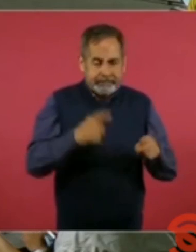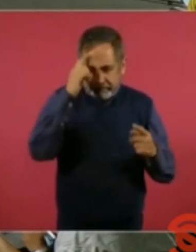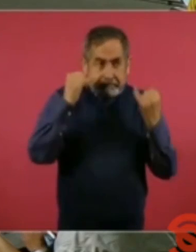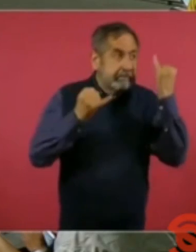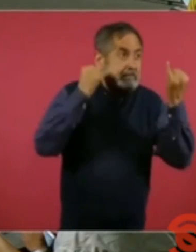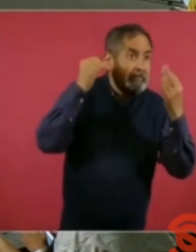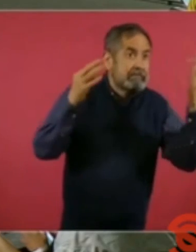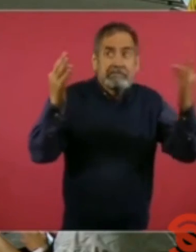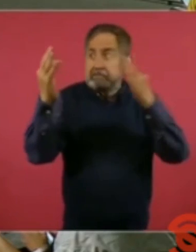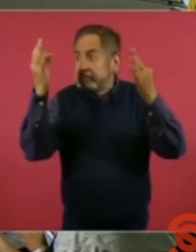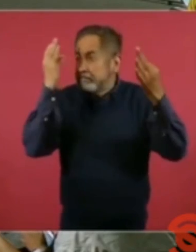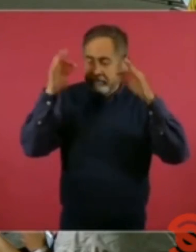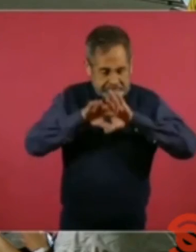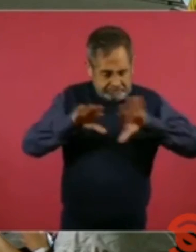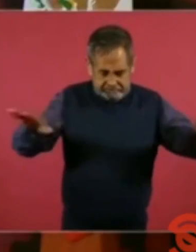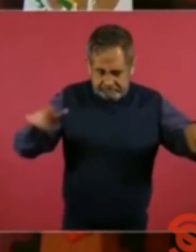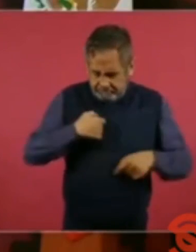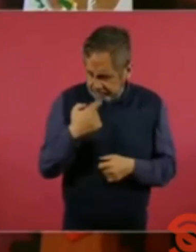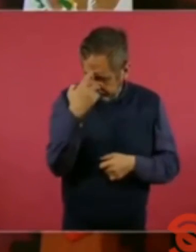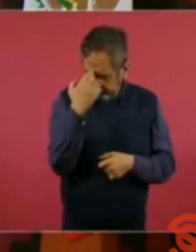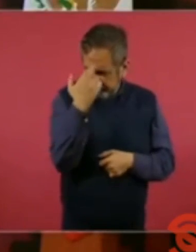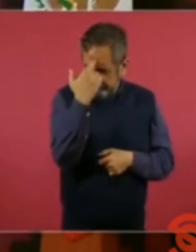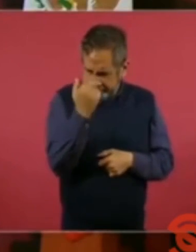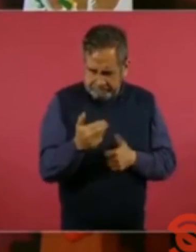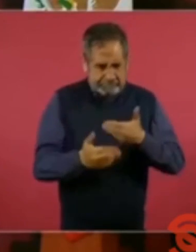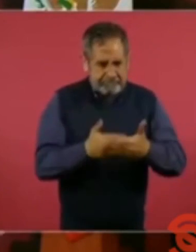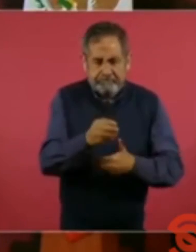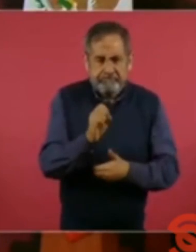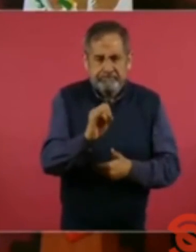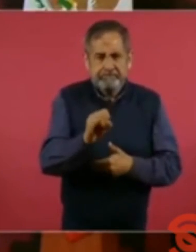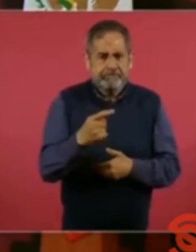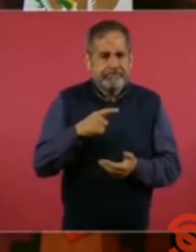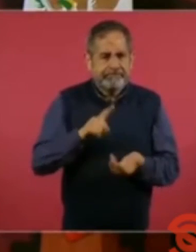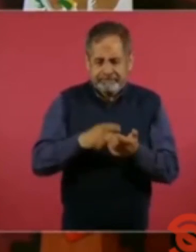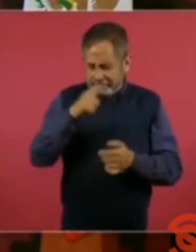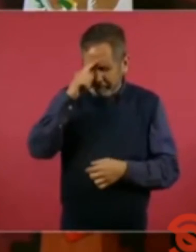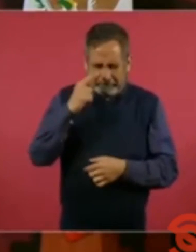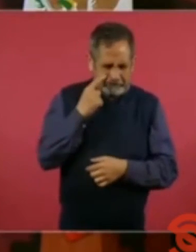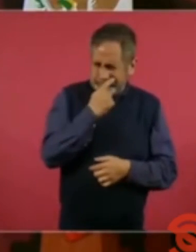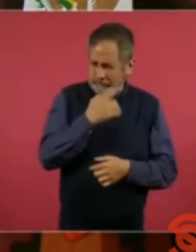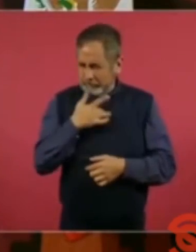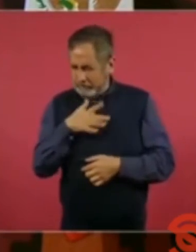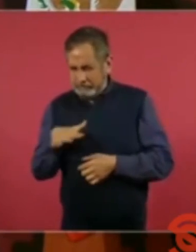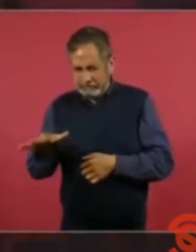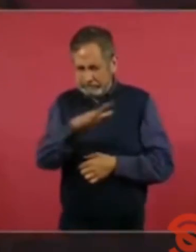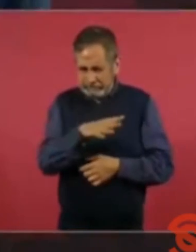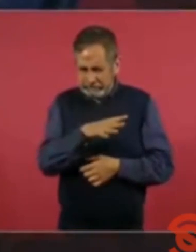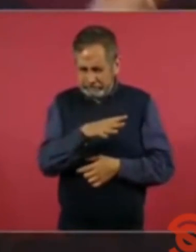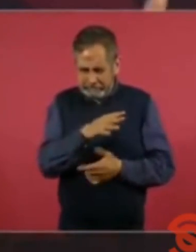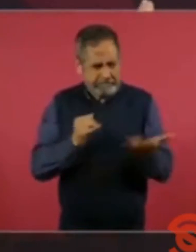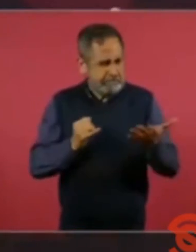Y tiene que ver con una actuación sensata, racional,